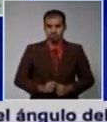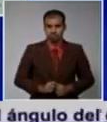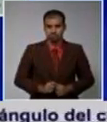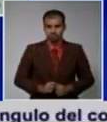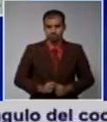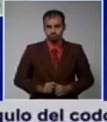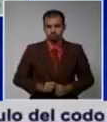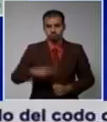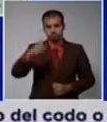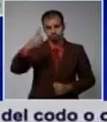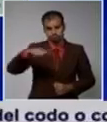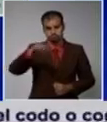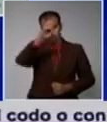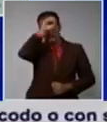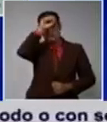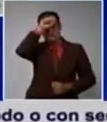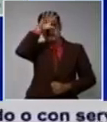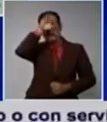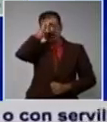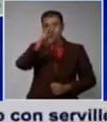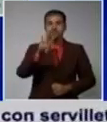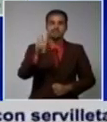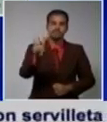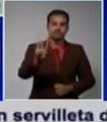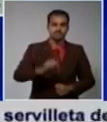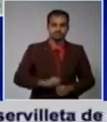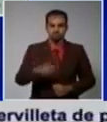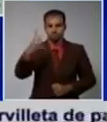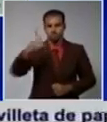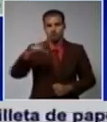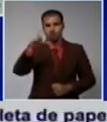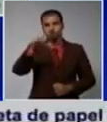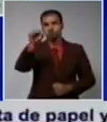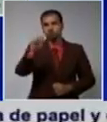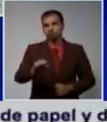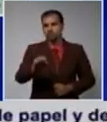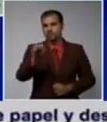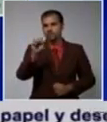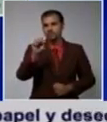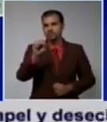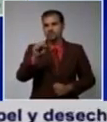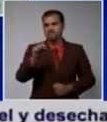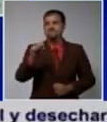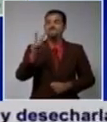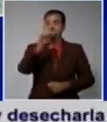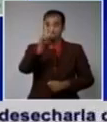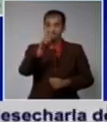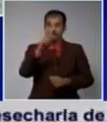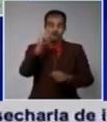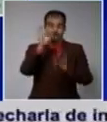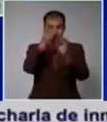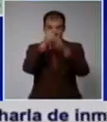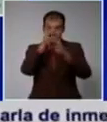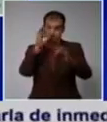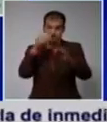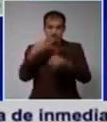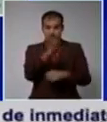Minas de Matahambre 3, Consolación del Sur y Viñales y La Palma con 2 cada